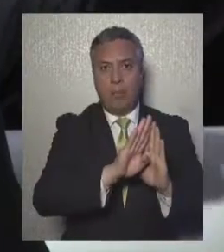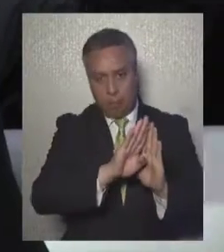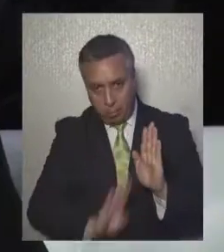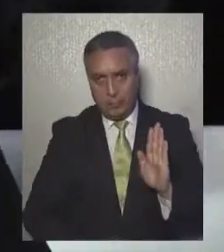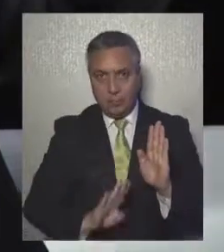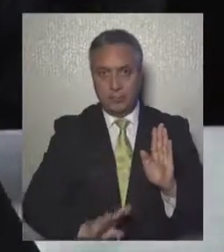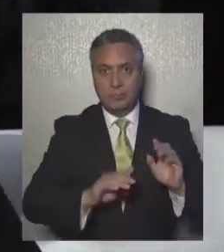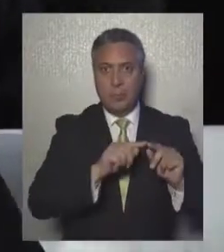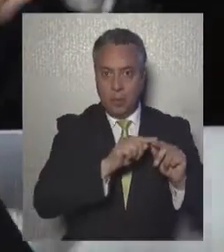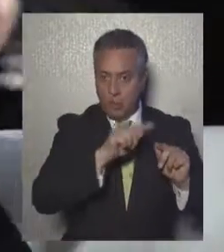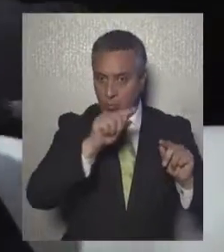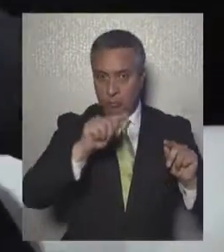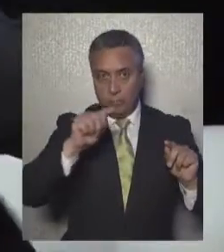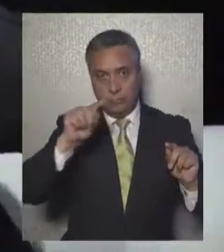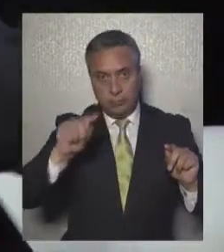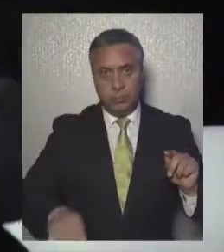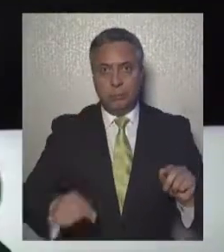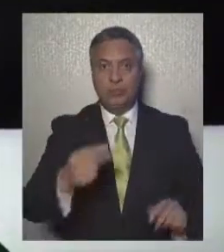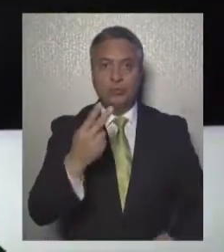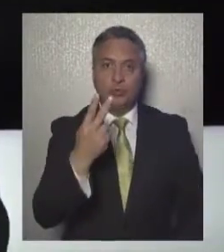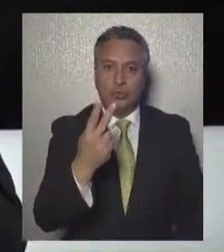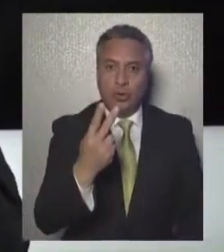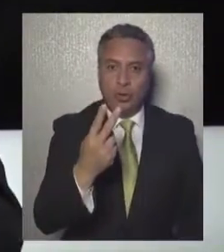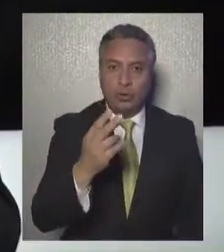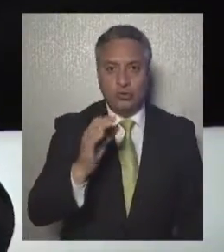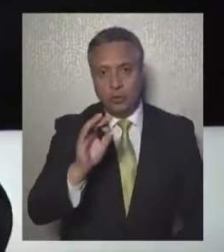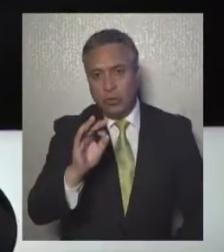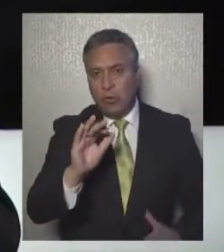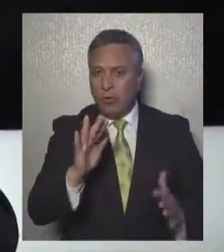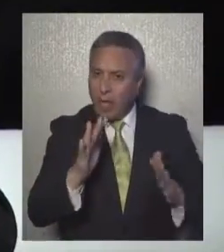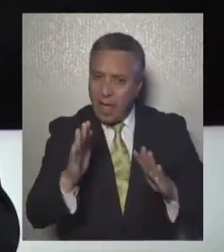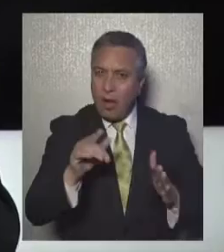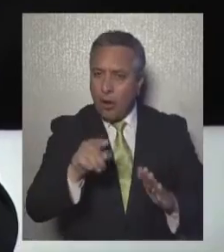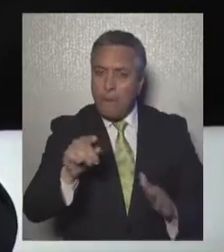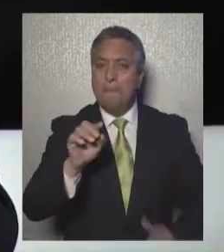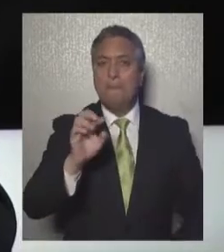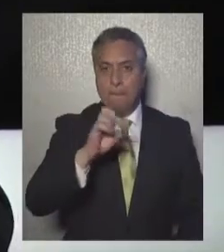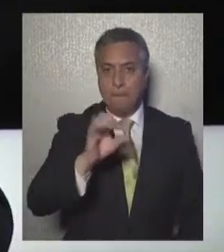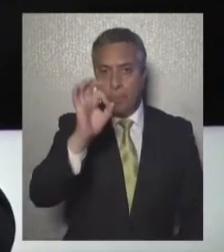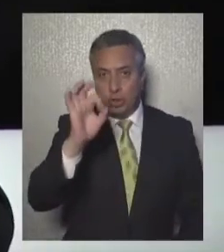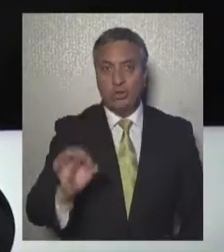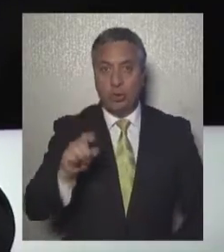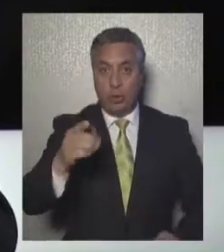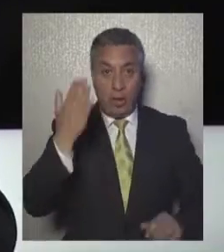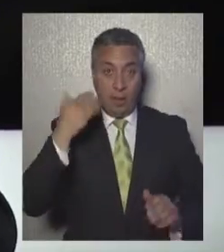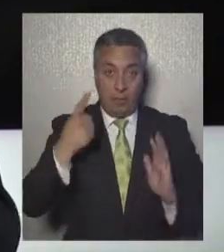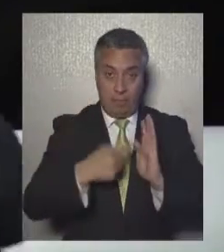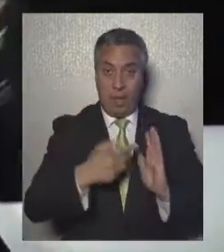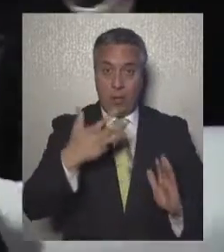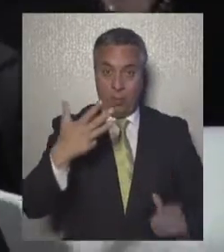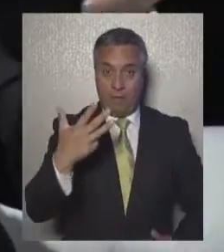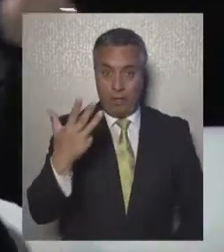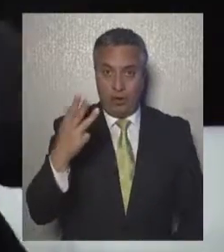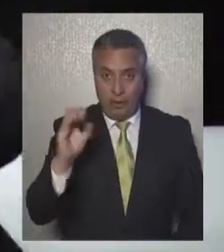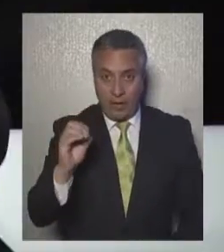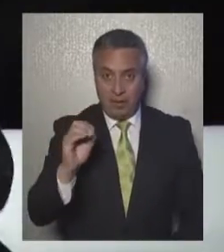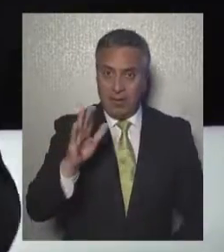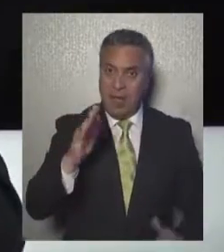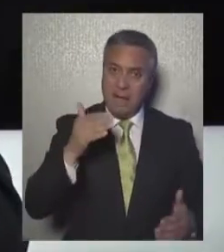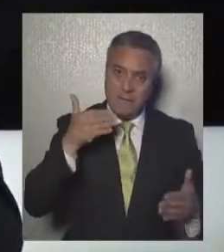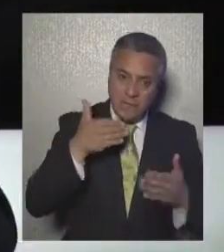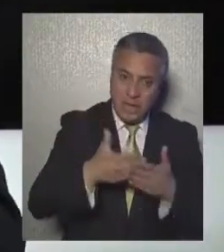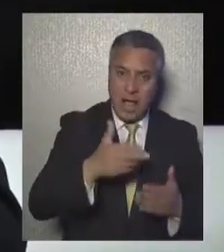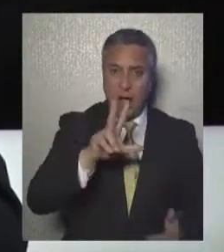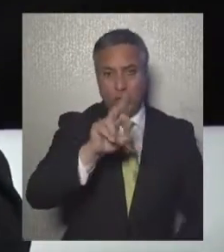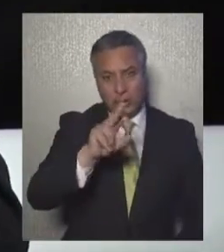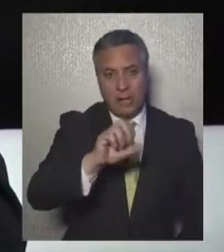de un 2 y algo por ciento su crecimiento en los 90, finales de los 80 a los